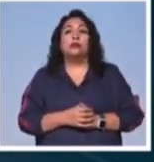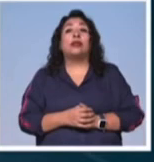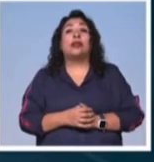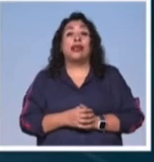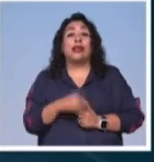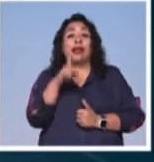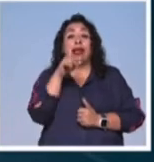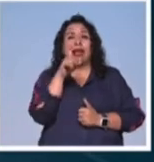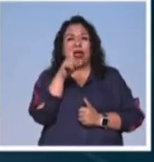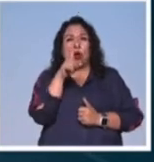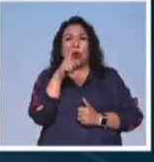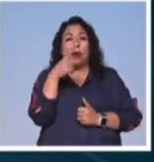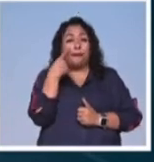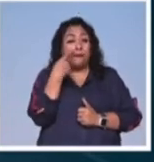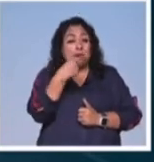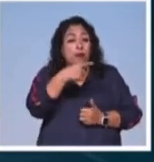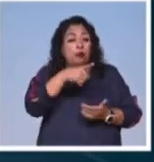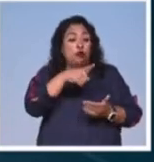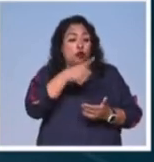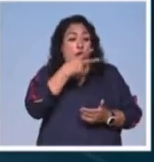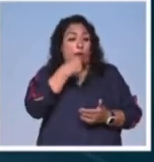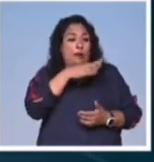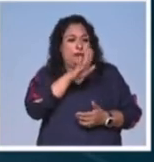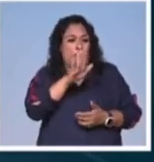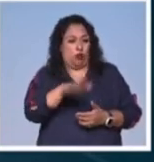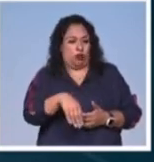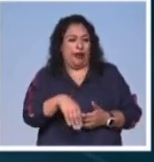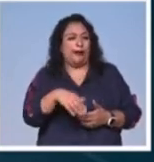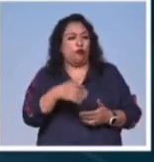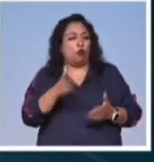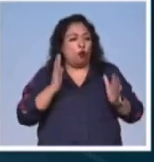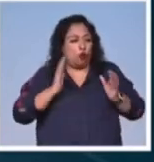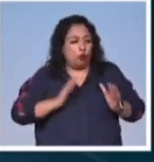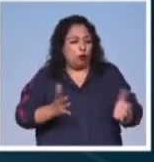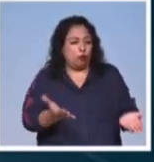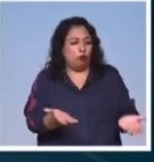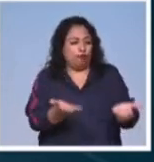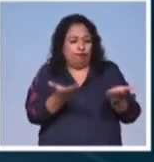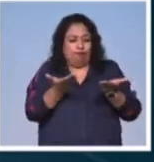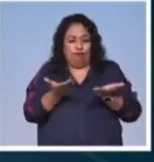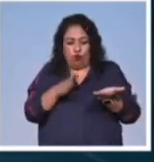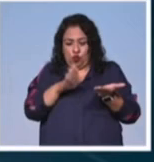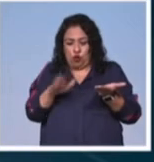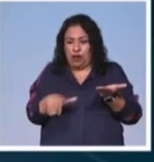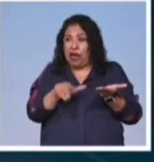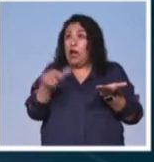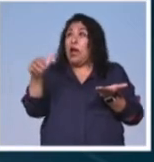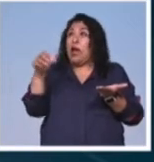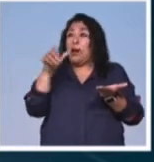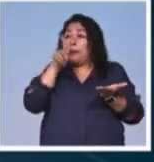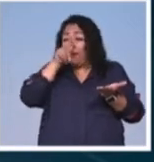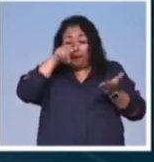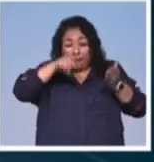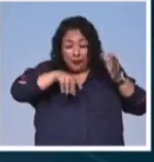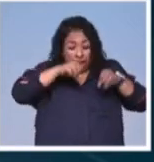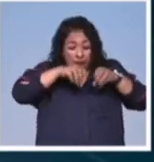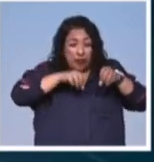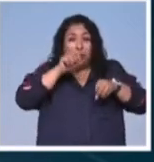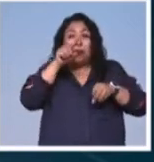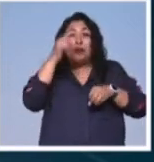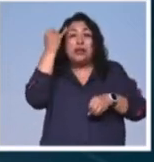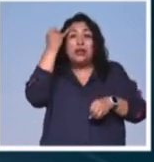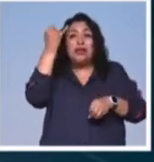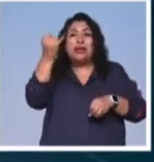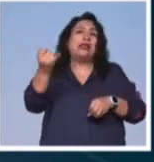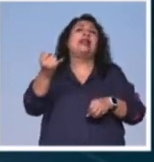El agua que reclama la vida de un hombre, el cuerpo, la recuperación de un cadáver ante la amenaza de los opilotes y la idea de la